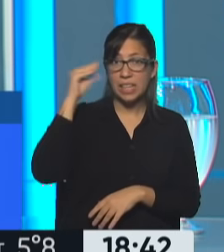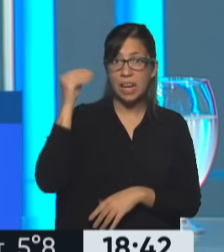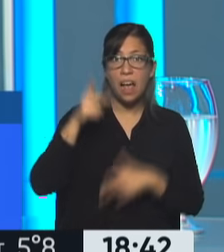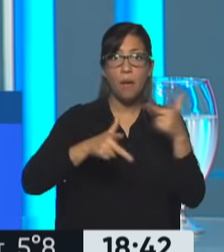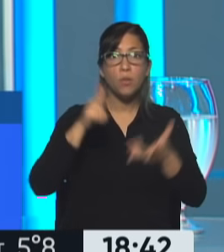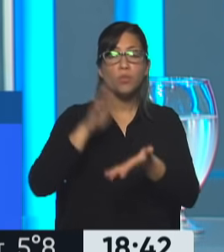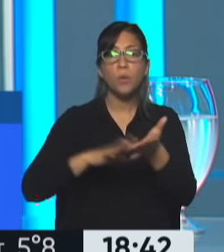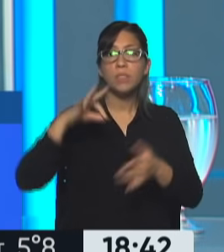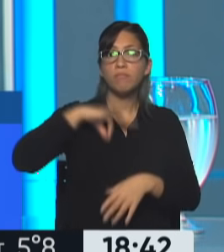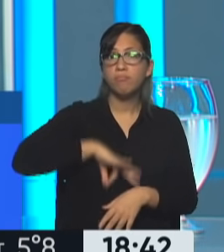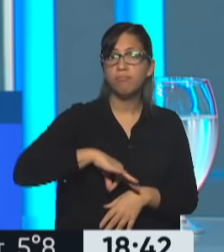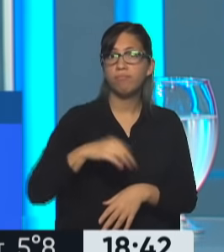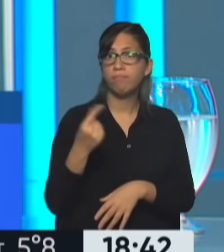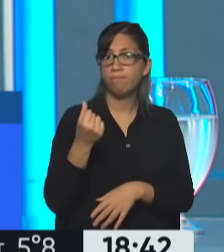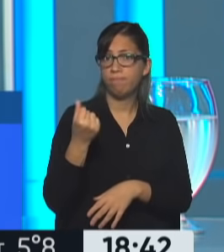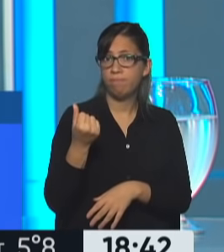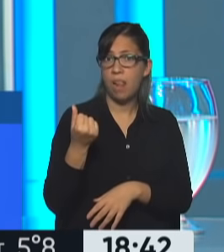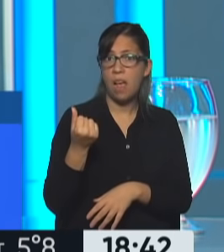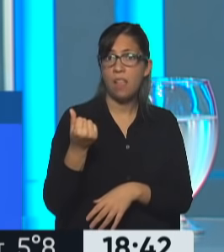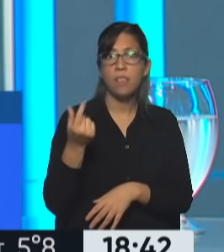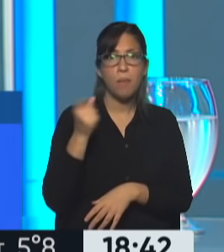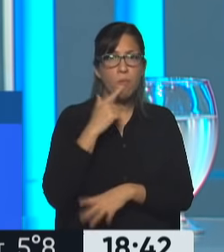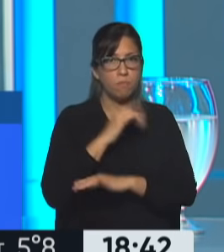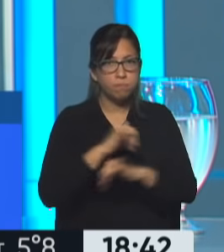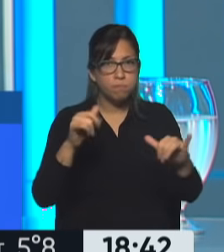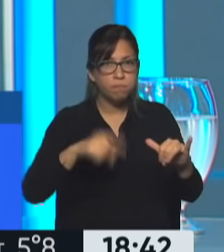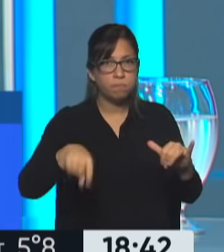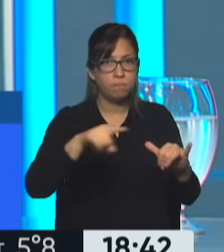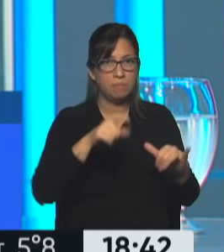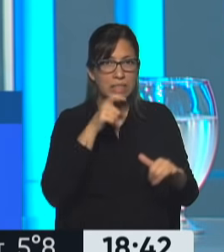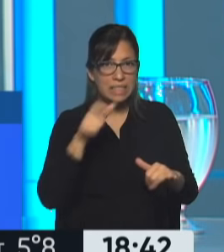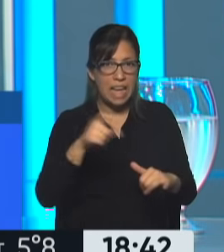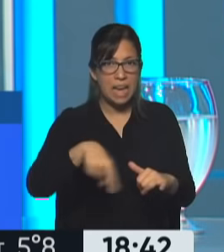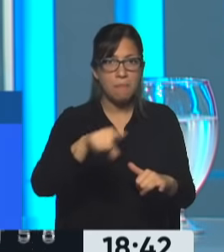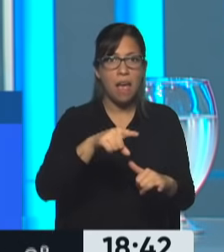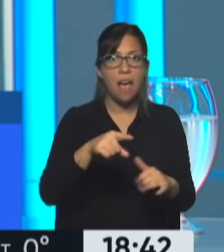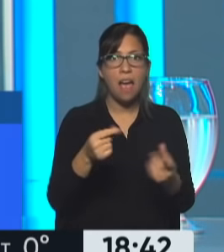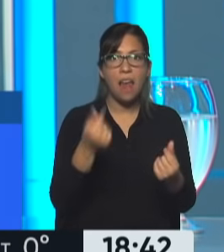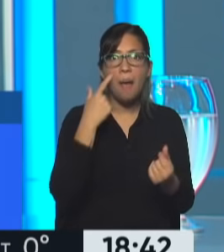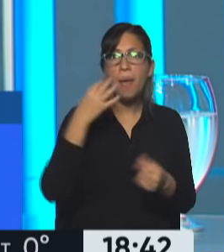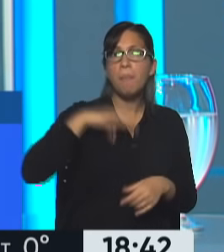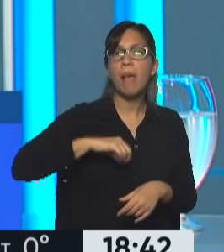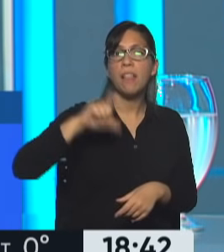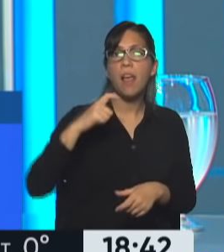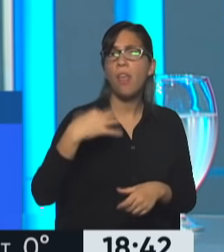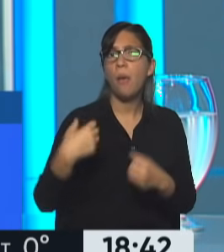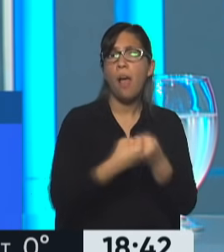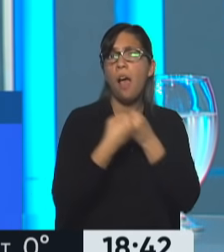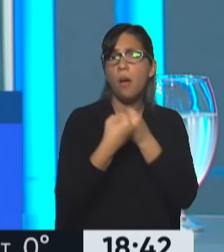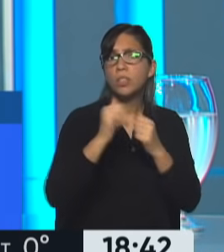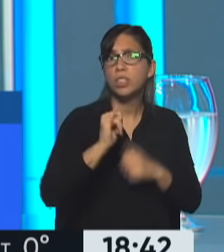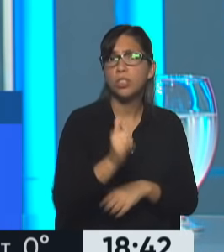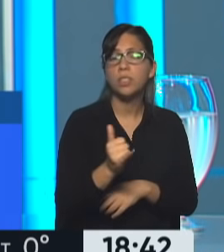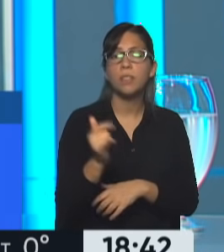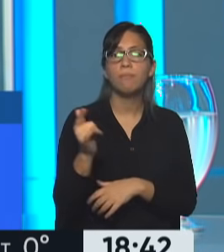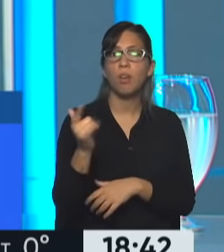del poder adquisitivo, de la necesidad. De hecho, me mandó medio un mensaje interno respecto a que se habiliten las paritarias, porque es una de las cosas que